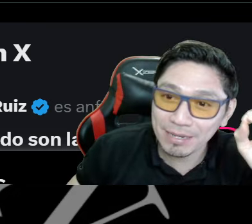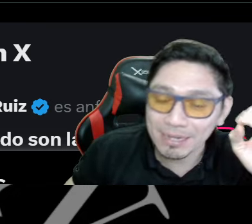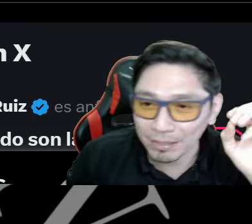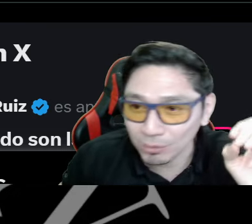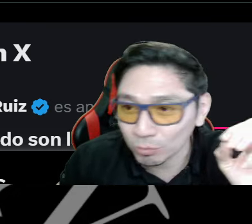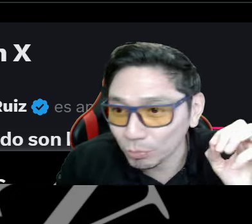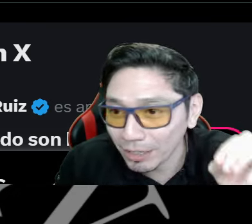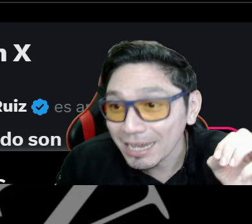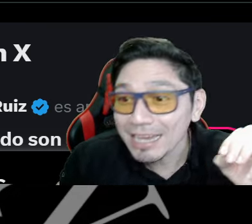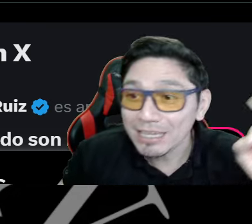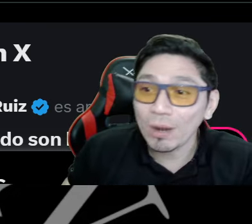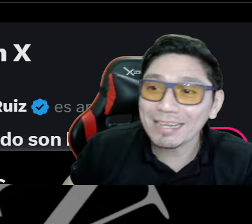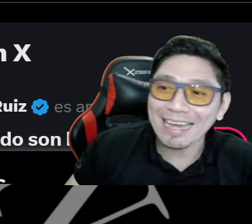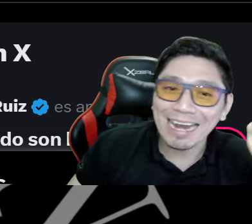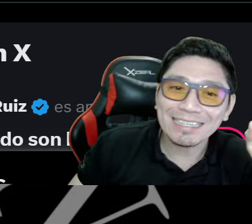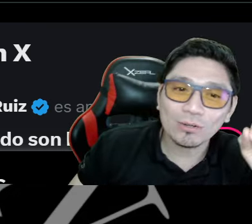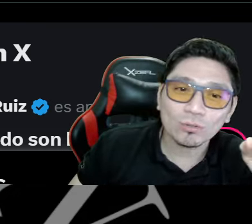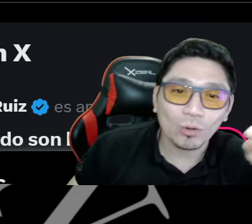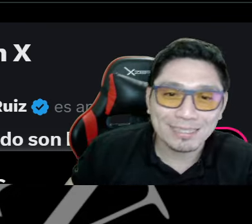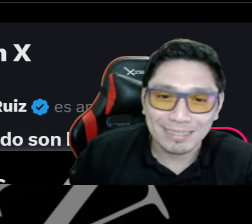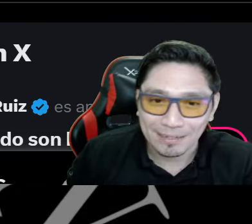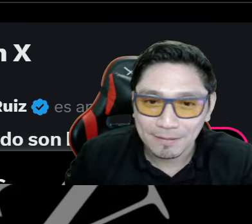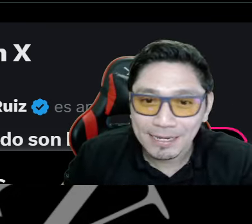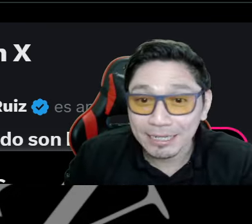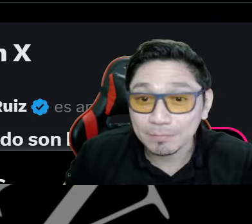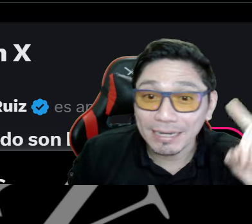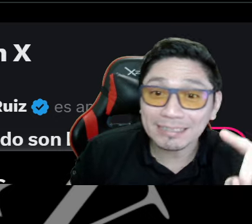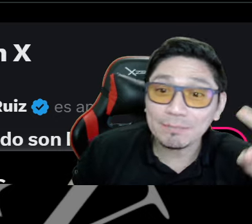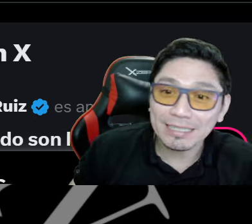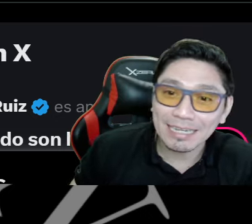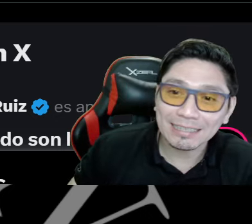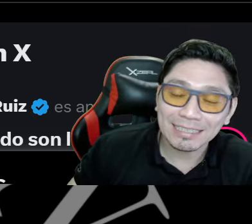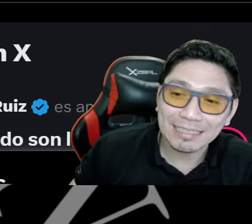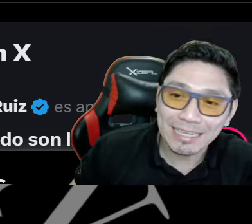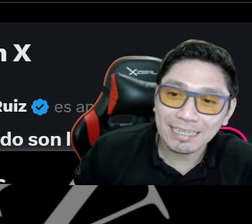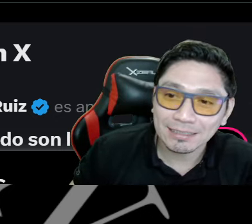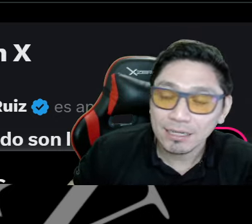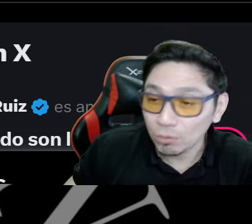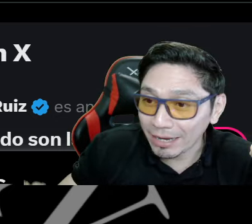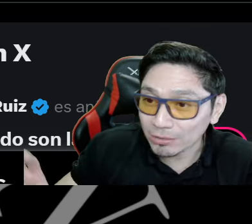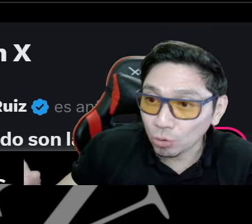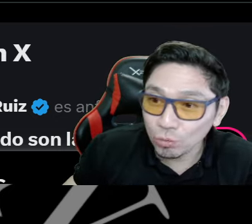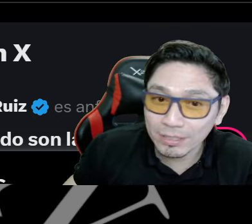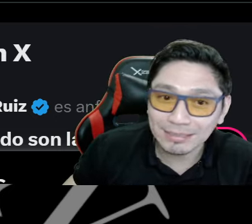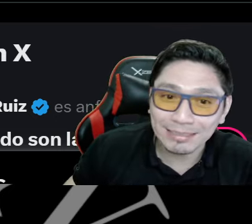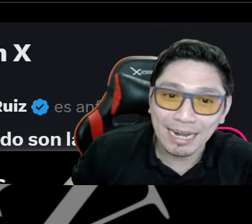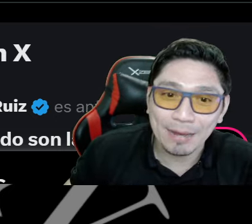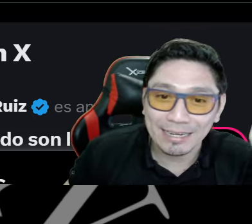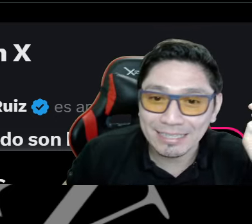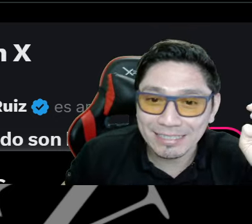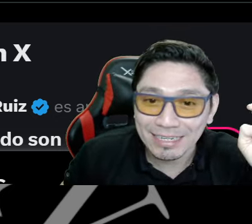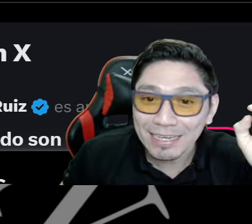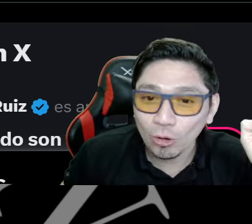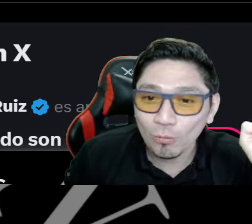PP el partido popular igual que Calderón con aznar les parecen brillantes las ideas lugares comunes de La